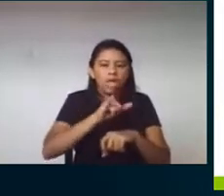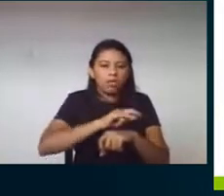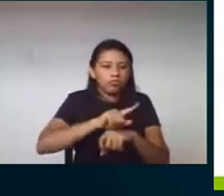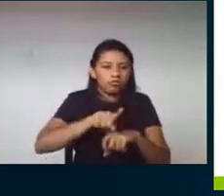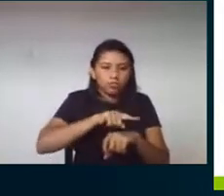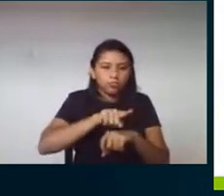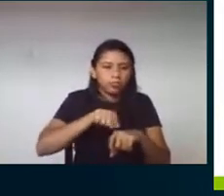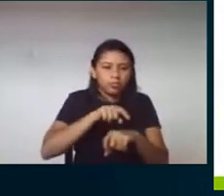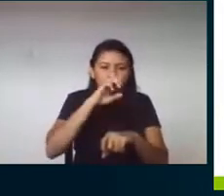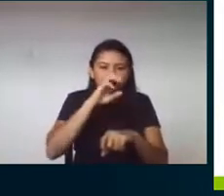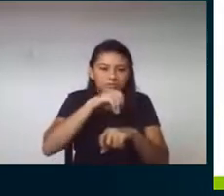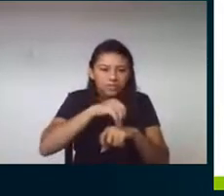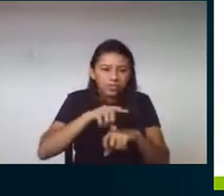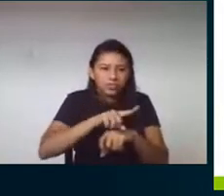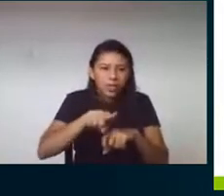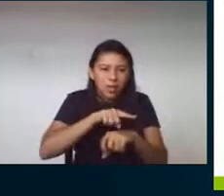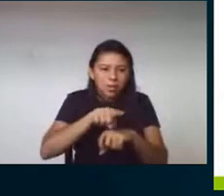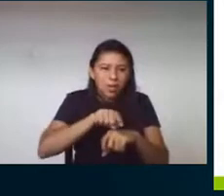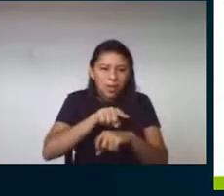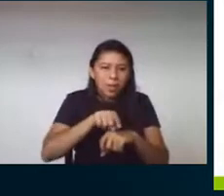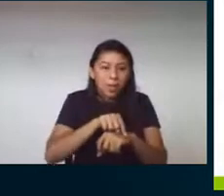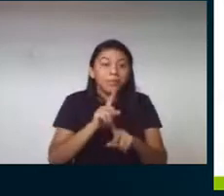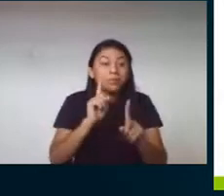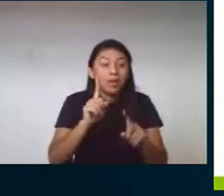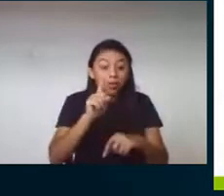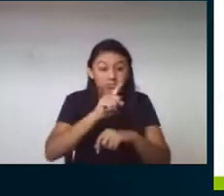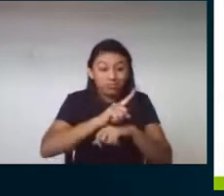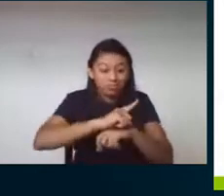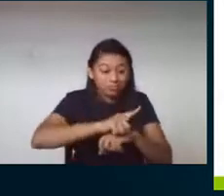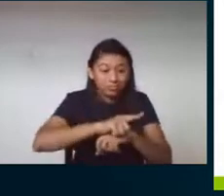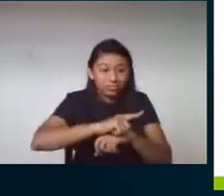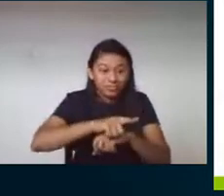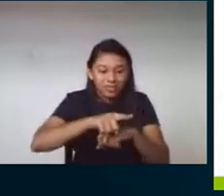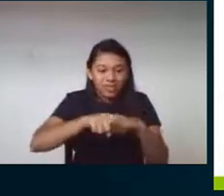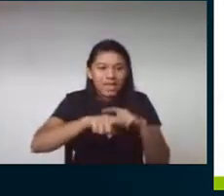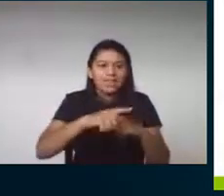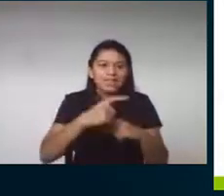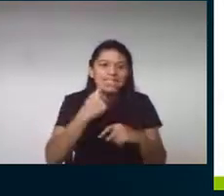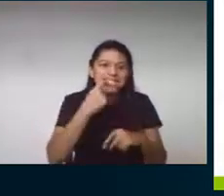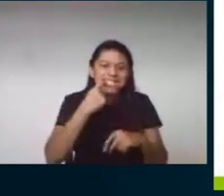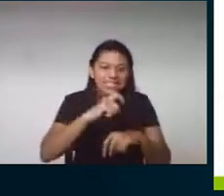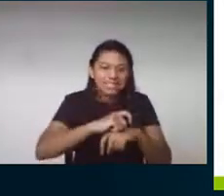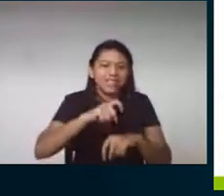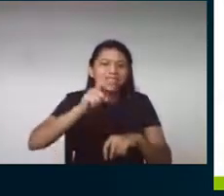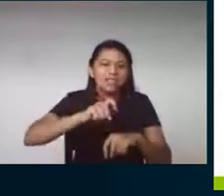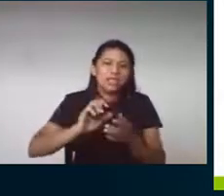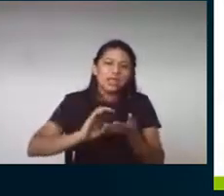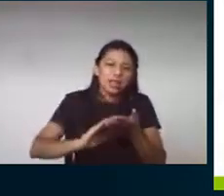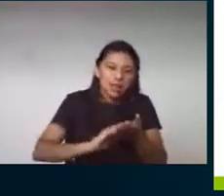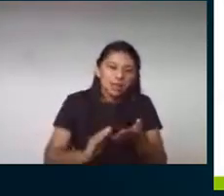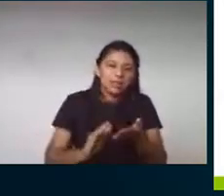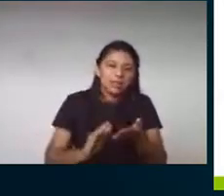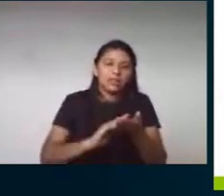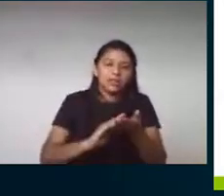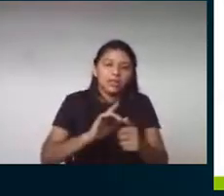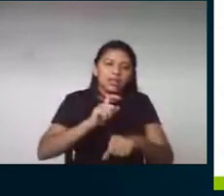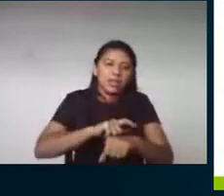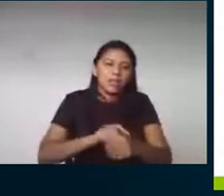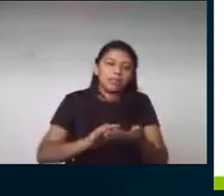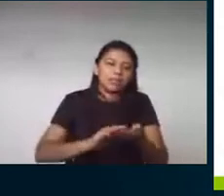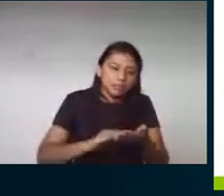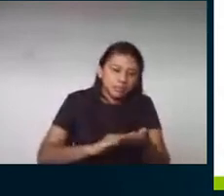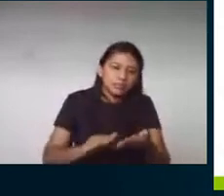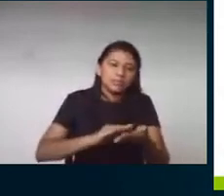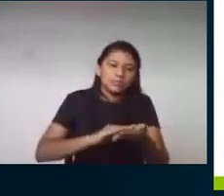implican muchas piezas, muchas pérdidas por fricción, pueden llegar a ser ineficientes, pasamos a una tecnología diferente que es, por ejemplo,